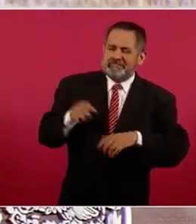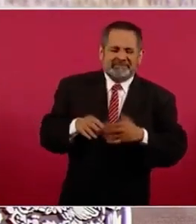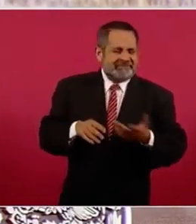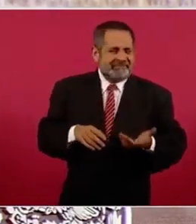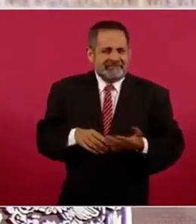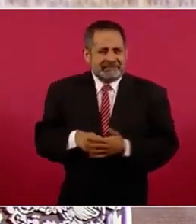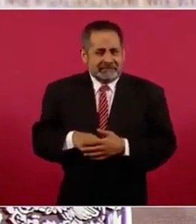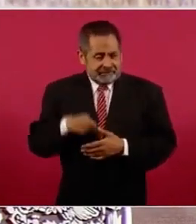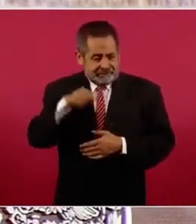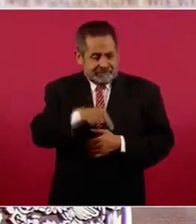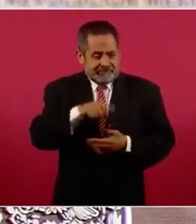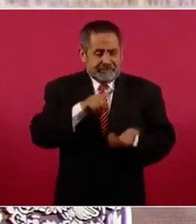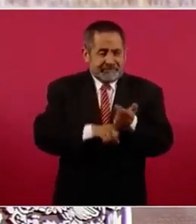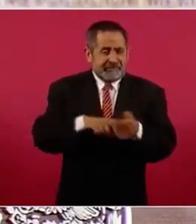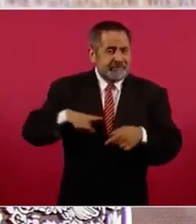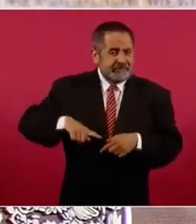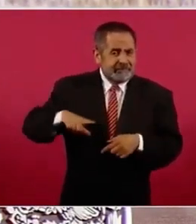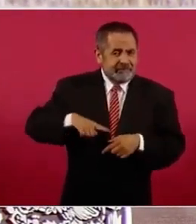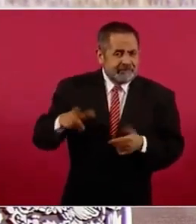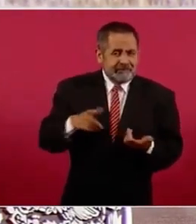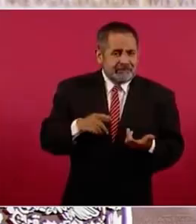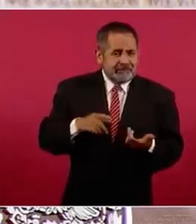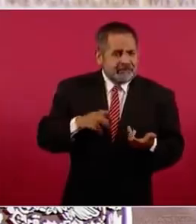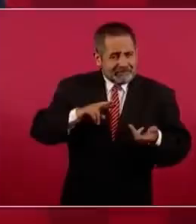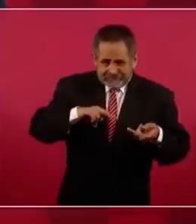y él es servidor público.